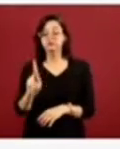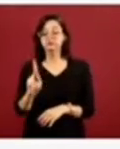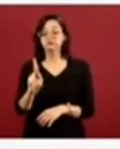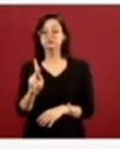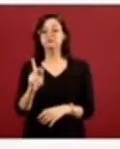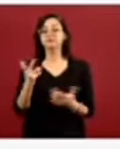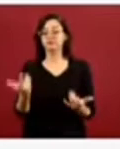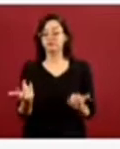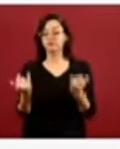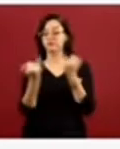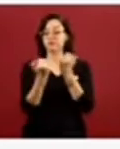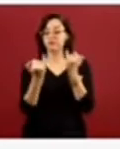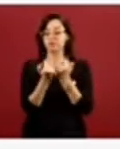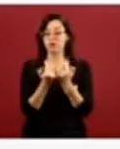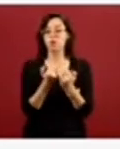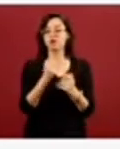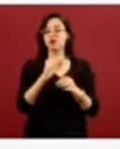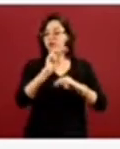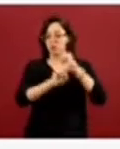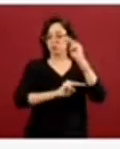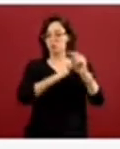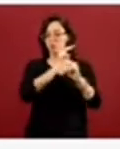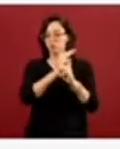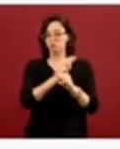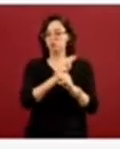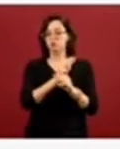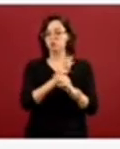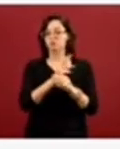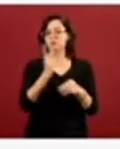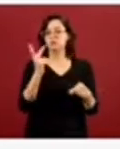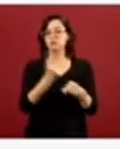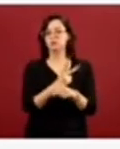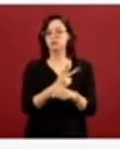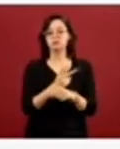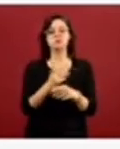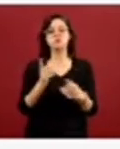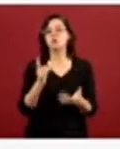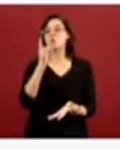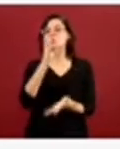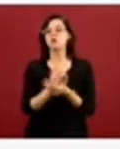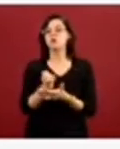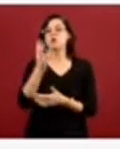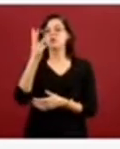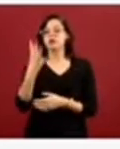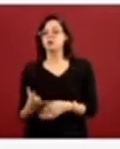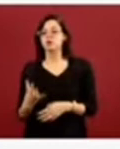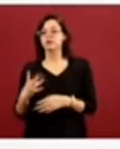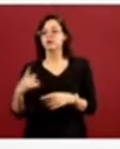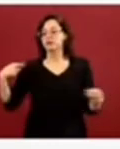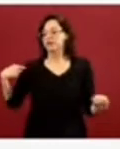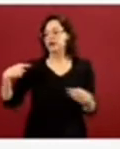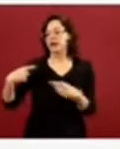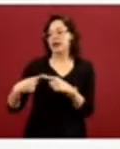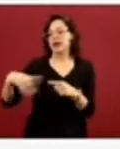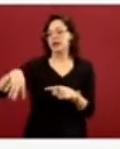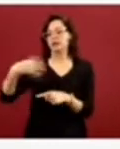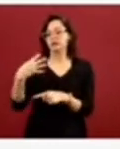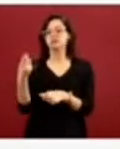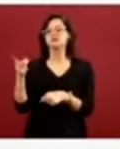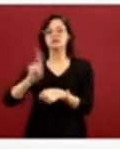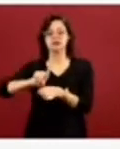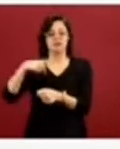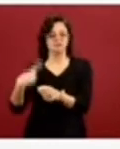el mundo, que es 3/4 partes, son de las últimas 14 días, es decir, son los que están todavía activos como